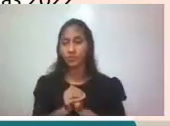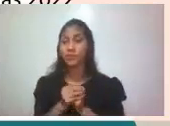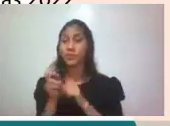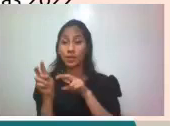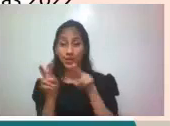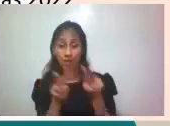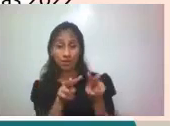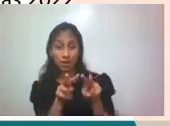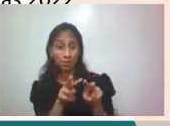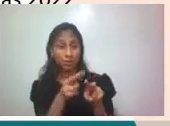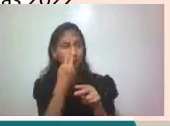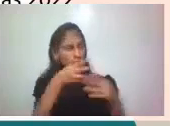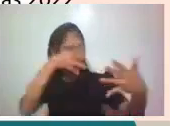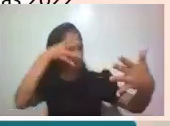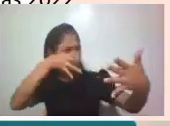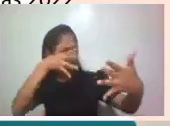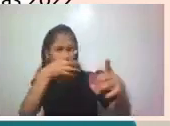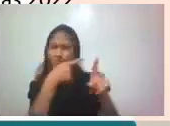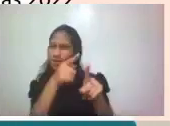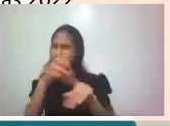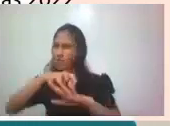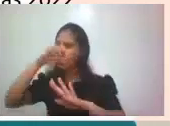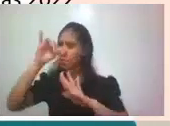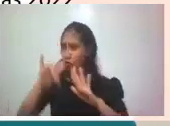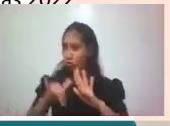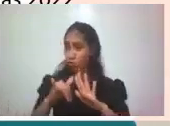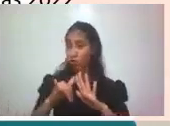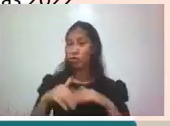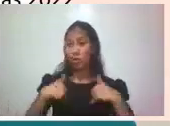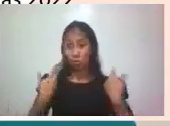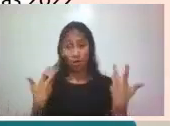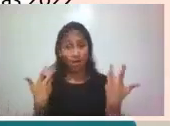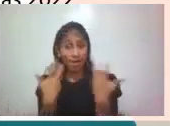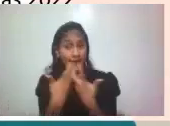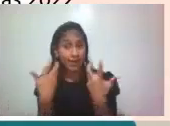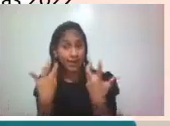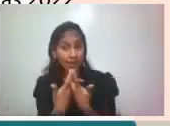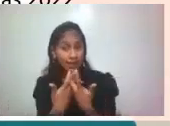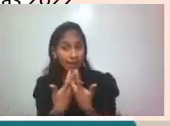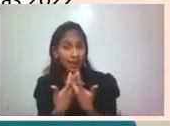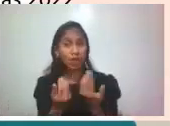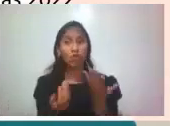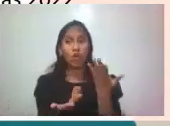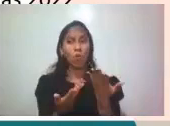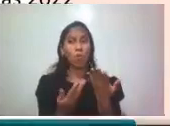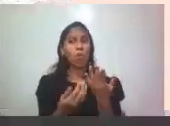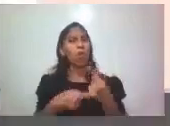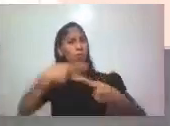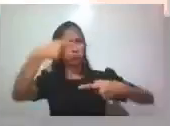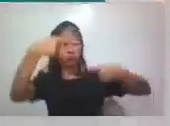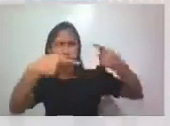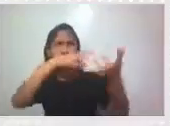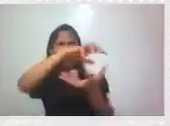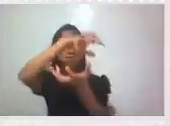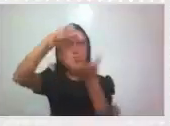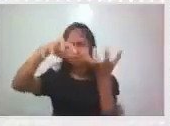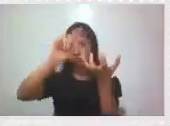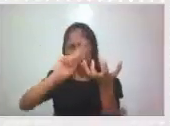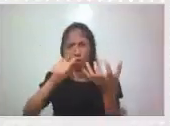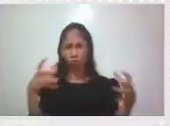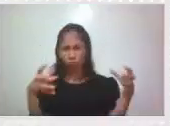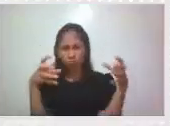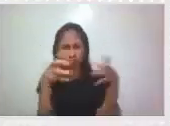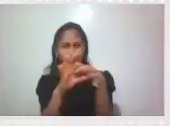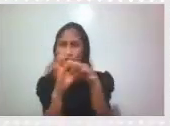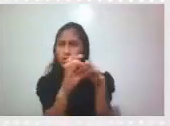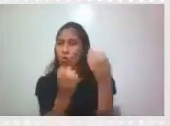consideramos a los proyectos que se encuentren en una condición de seguimiento para la prevención de conflictos socioambientales. El conjunto de